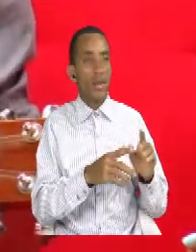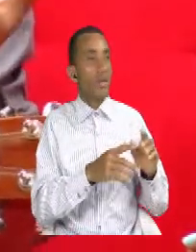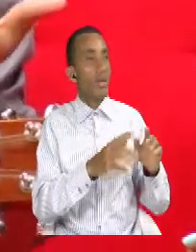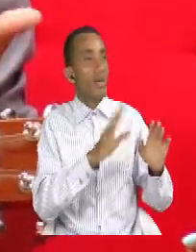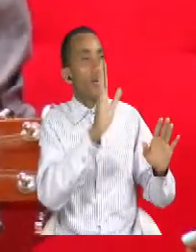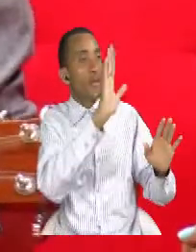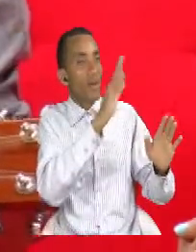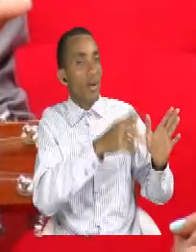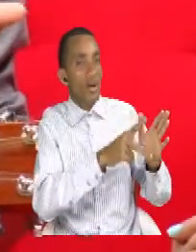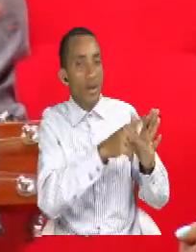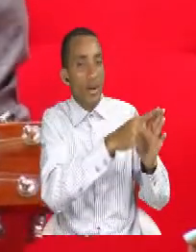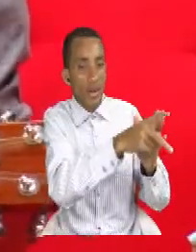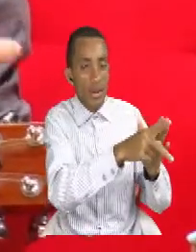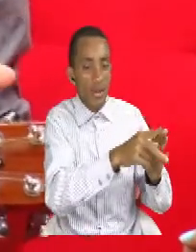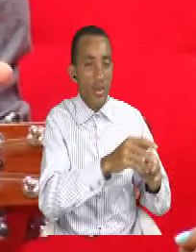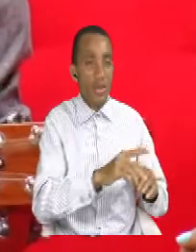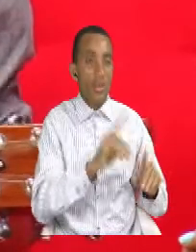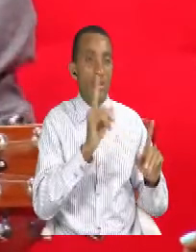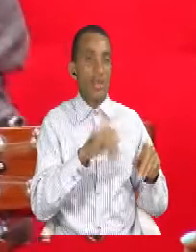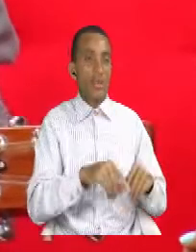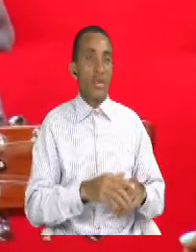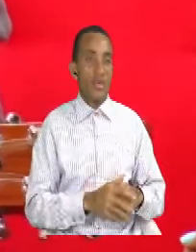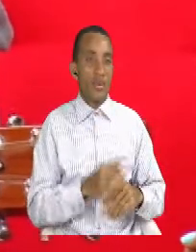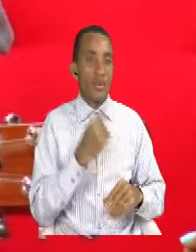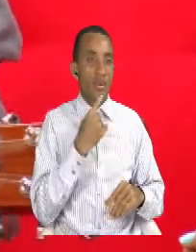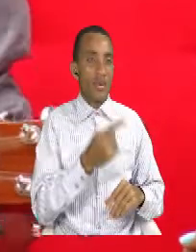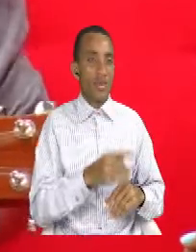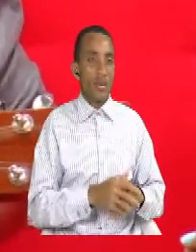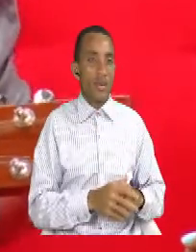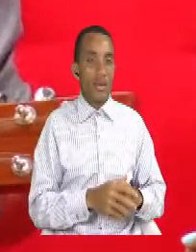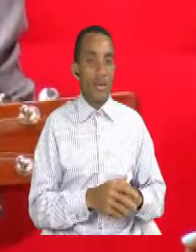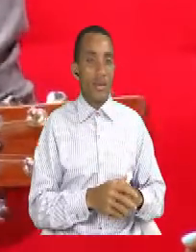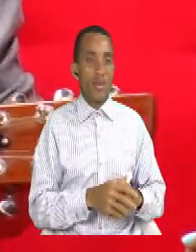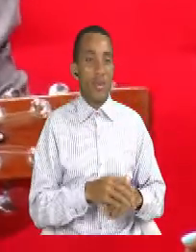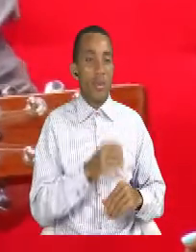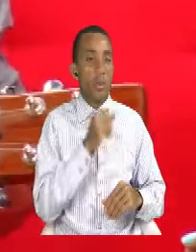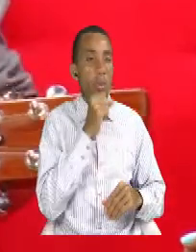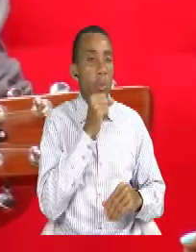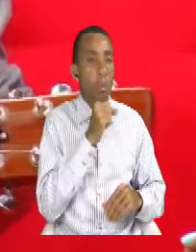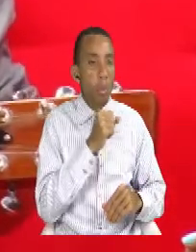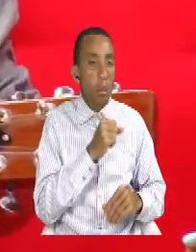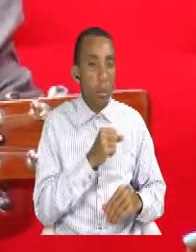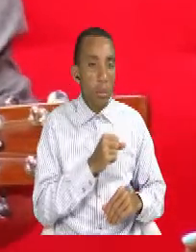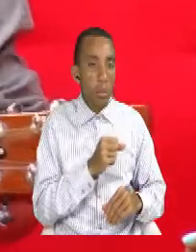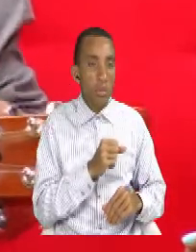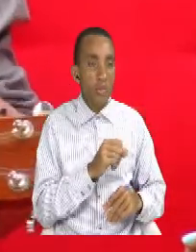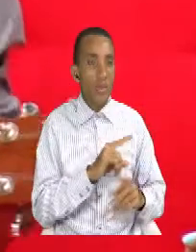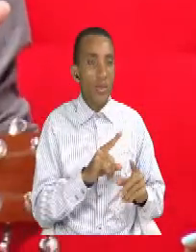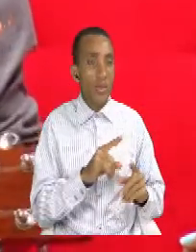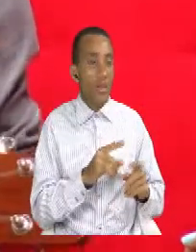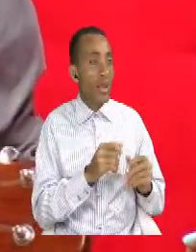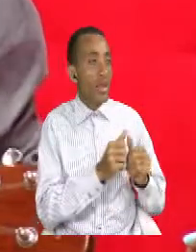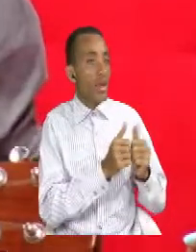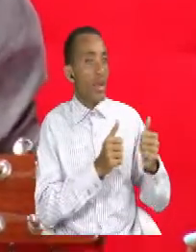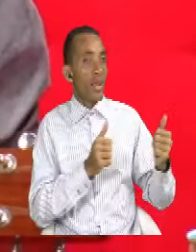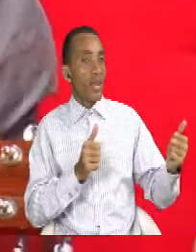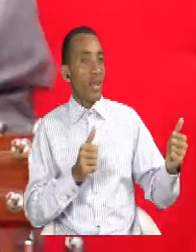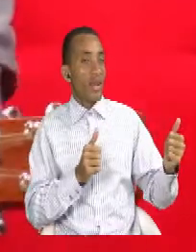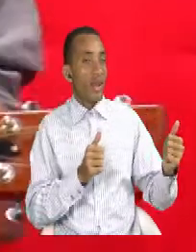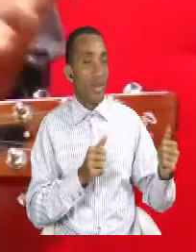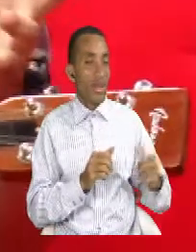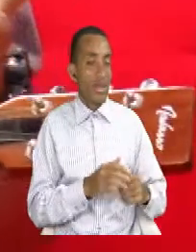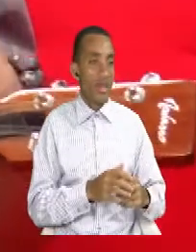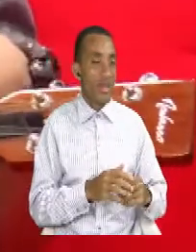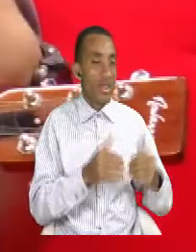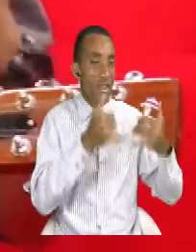estás demasiado, también puedes decir cuando tienes demasiada edad y terminas con tu novia y dices, uy, se me va a ir el tren. Se me va el tren